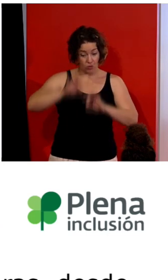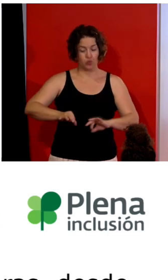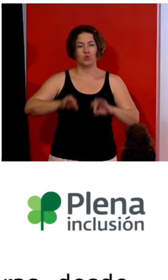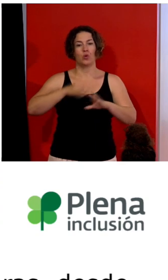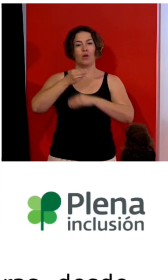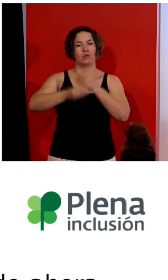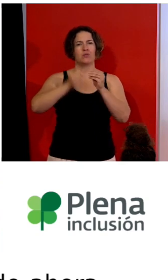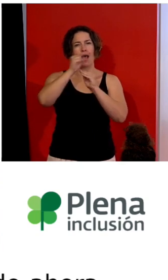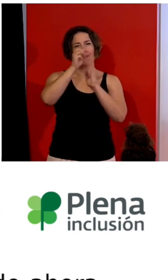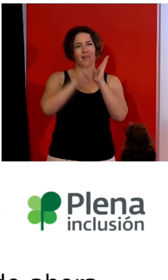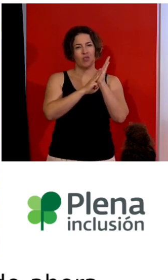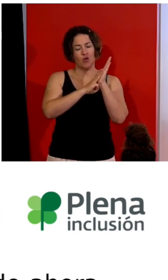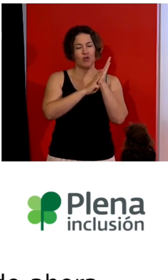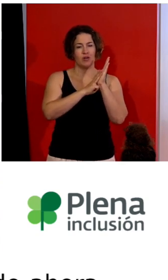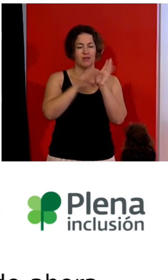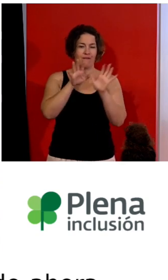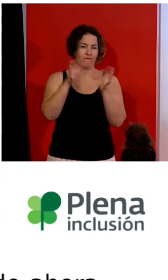una aplicación informática